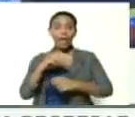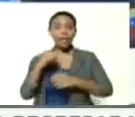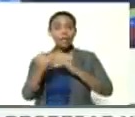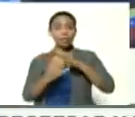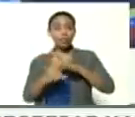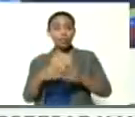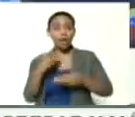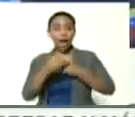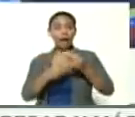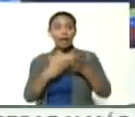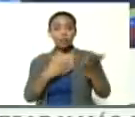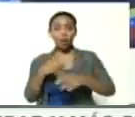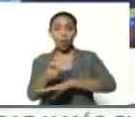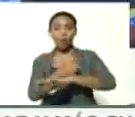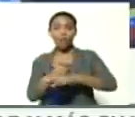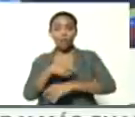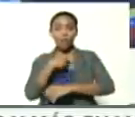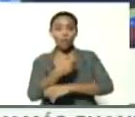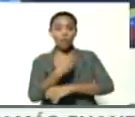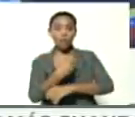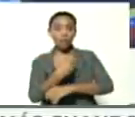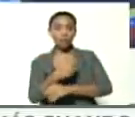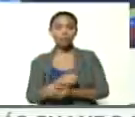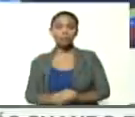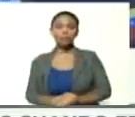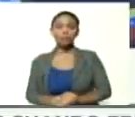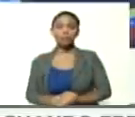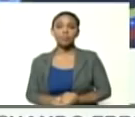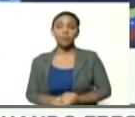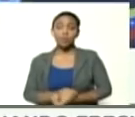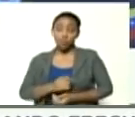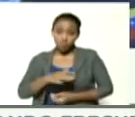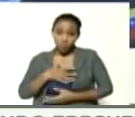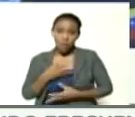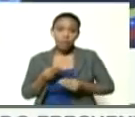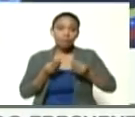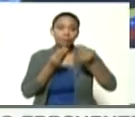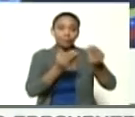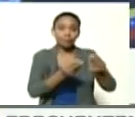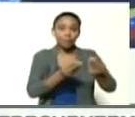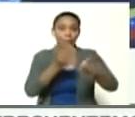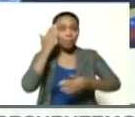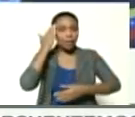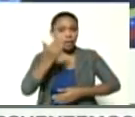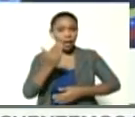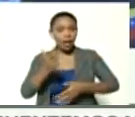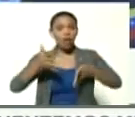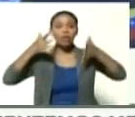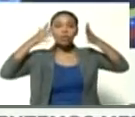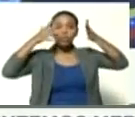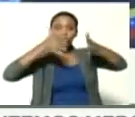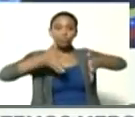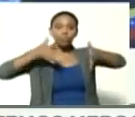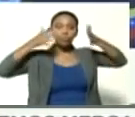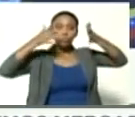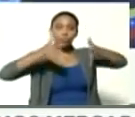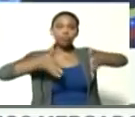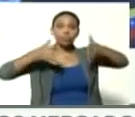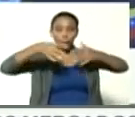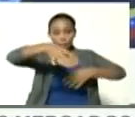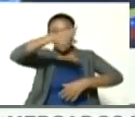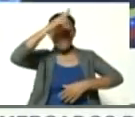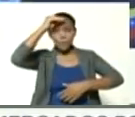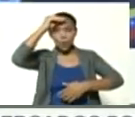ello y que los gobiernos financiamos, pues puedan darle a nuestra Fuerza Armada la asesoría pertinente